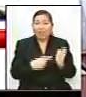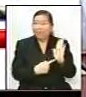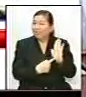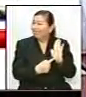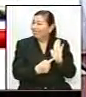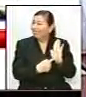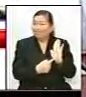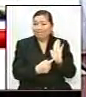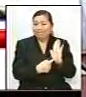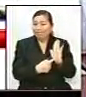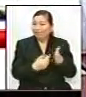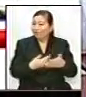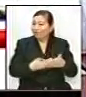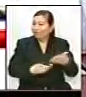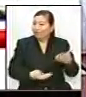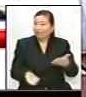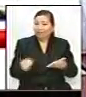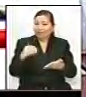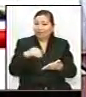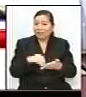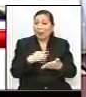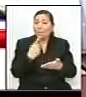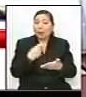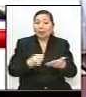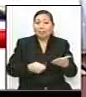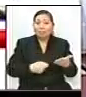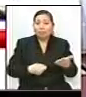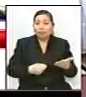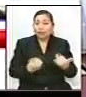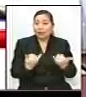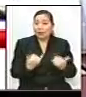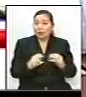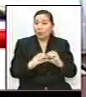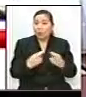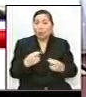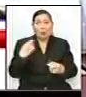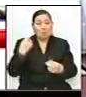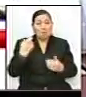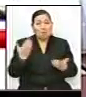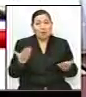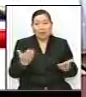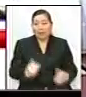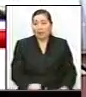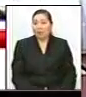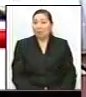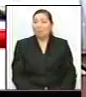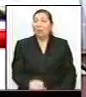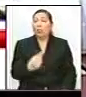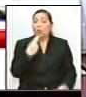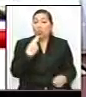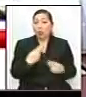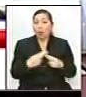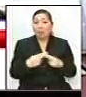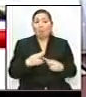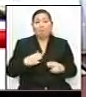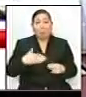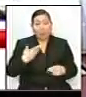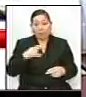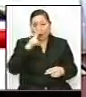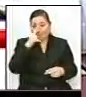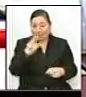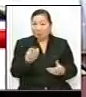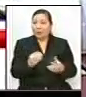aparecen en las fichas de adherentes para inscribir a este partido político Podemos Perú. Eso es